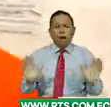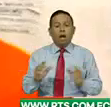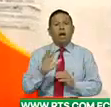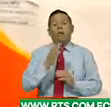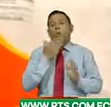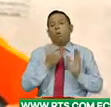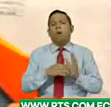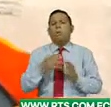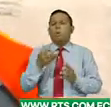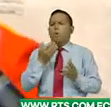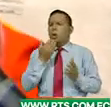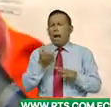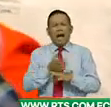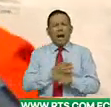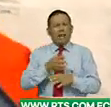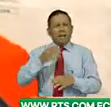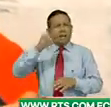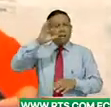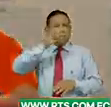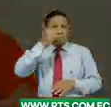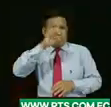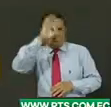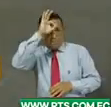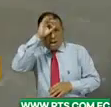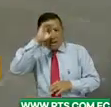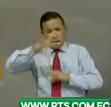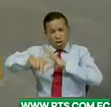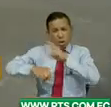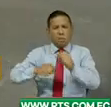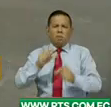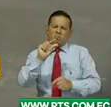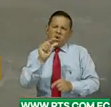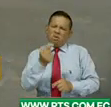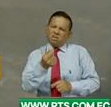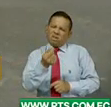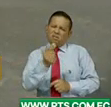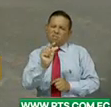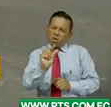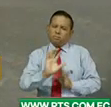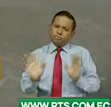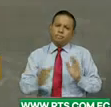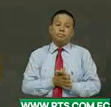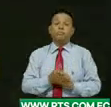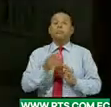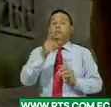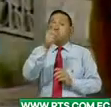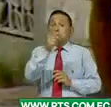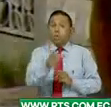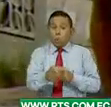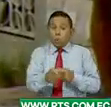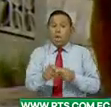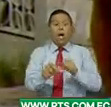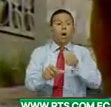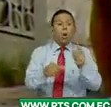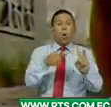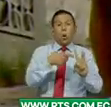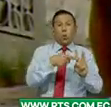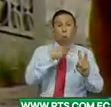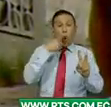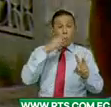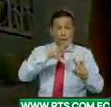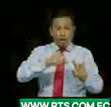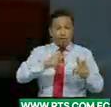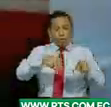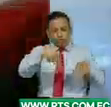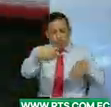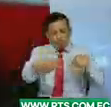sueldos, monedas, porque ya llegó la policía inmediatamente. Tanto el sospechoso como el ciudadano que compraba huevos fueron trasladados hasta una casa